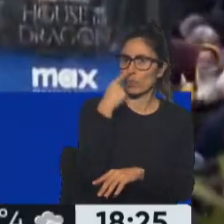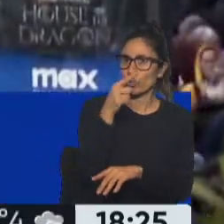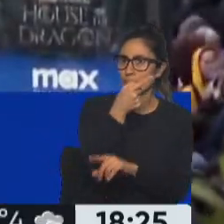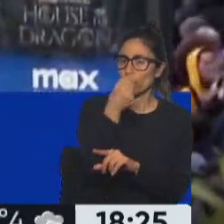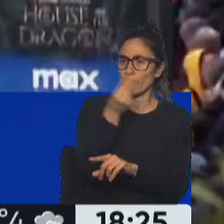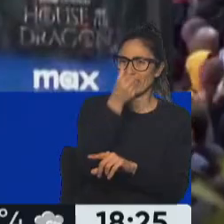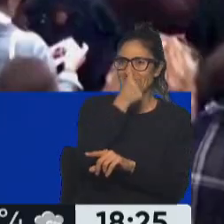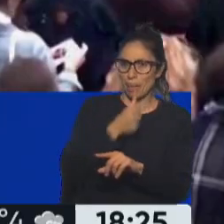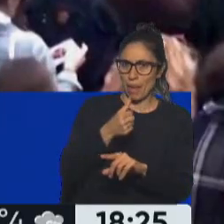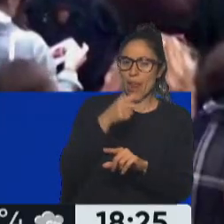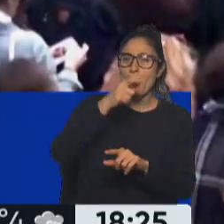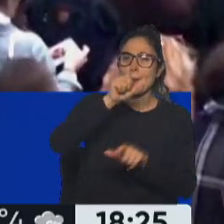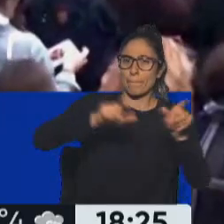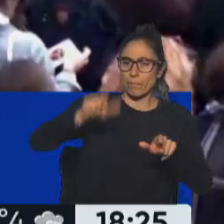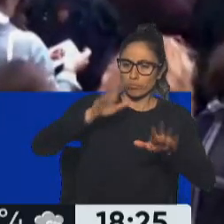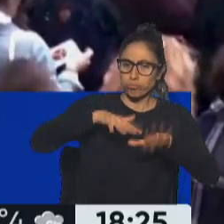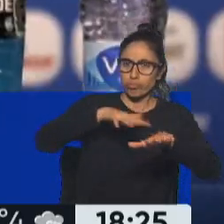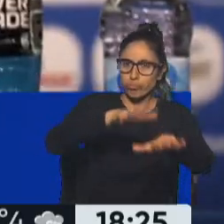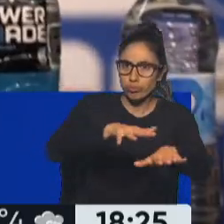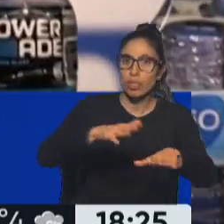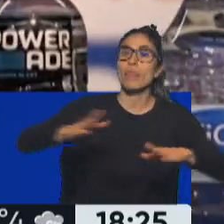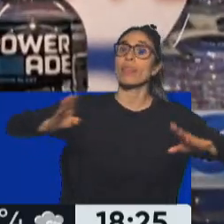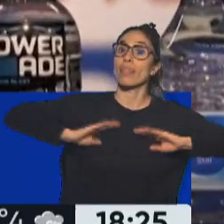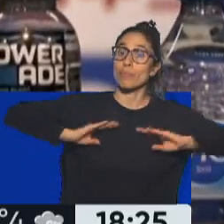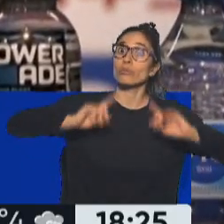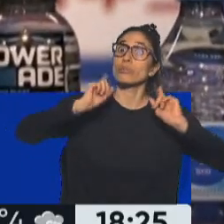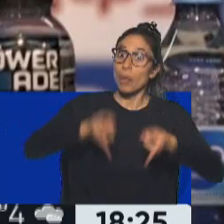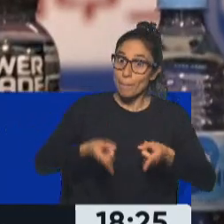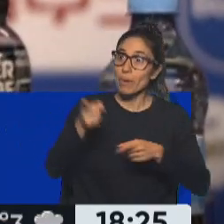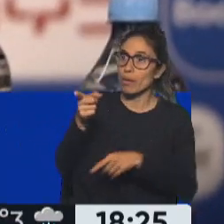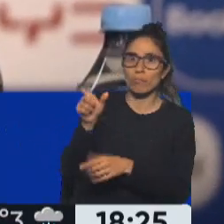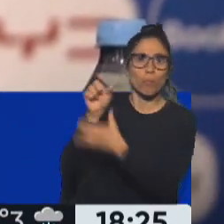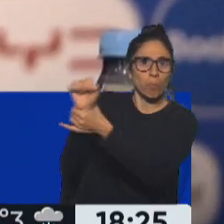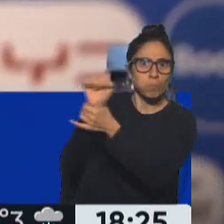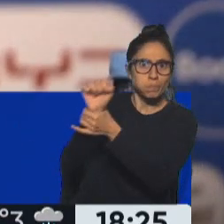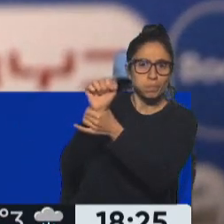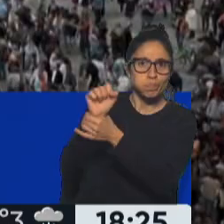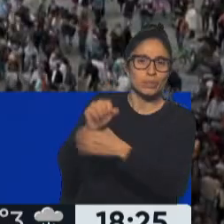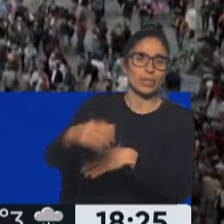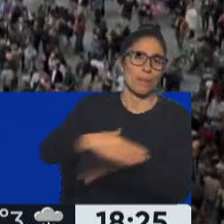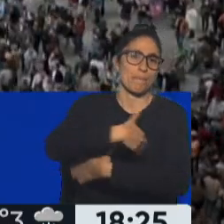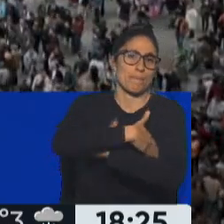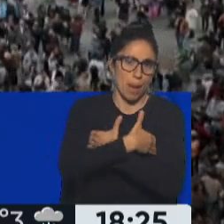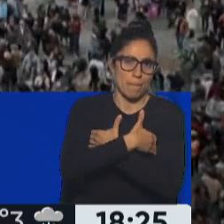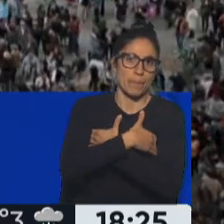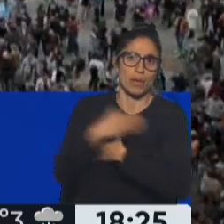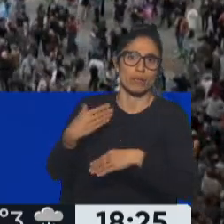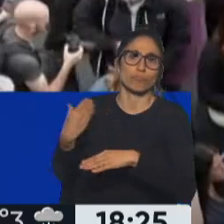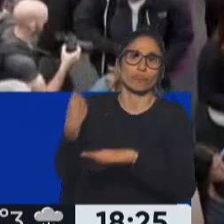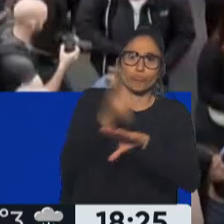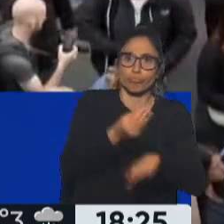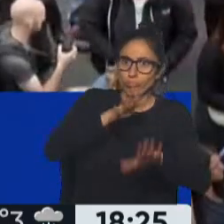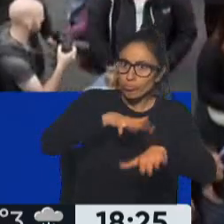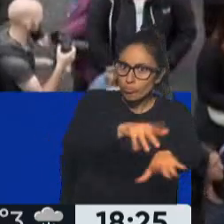de 200 deportistas, incluida la estrella de la selección francesa de fútbol, Kylian Mbappé, llamaron a participar en las legislativas y votar contra